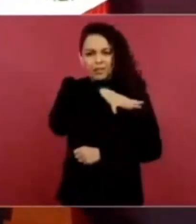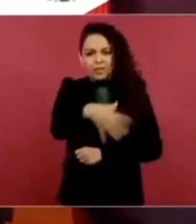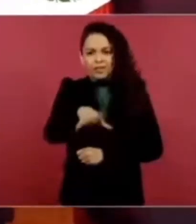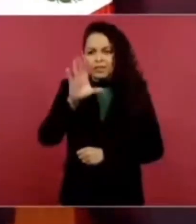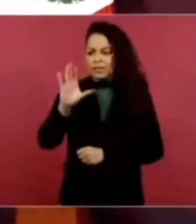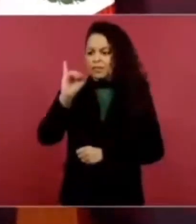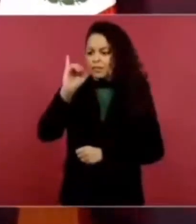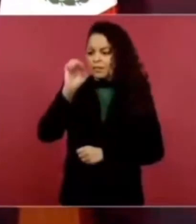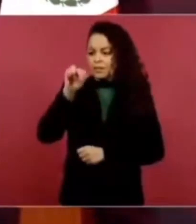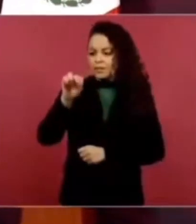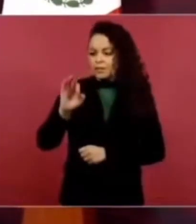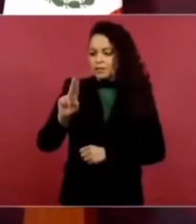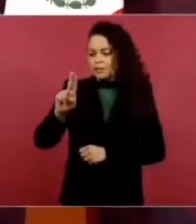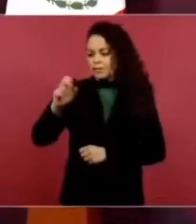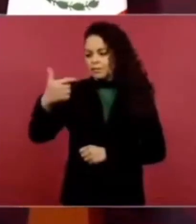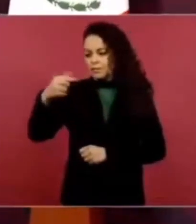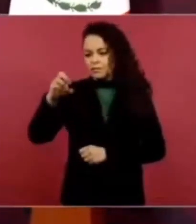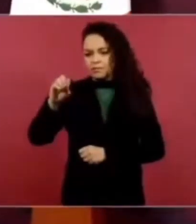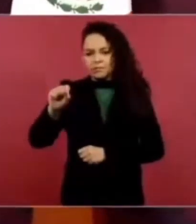No es